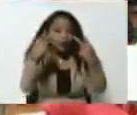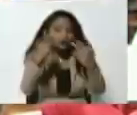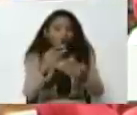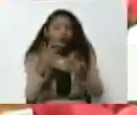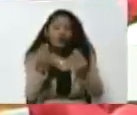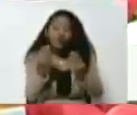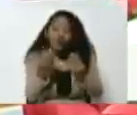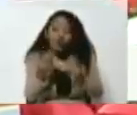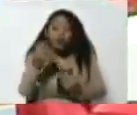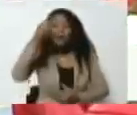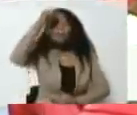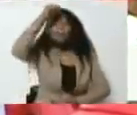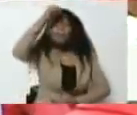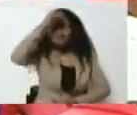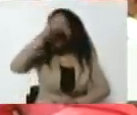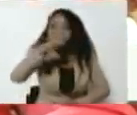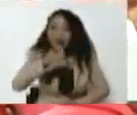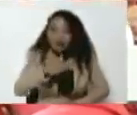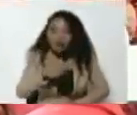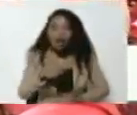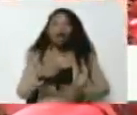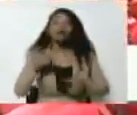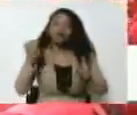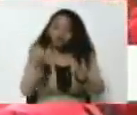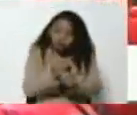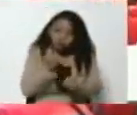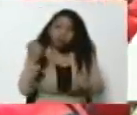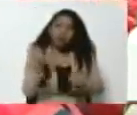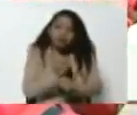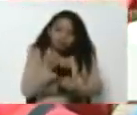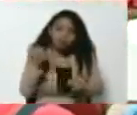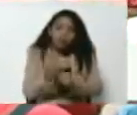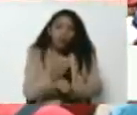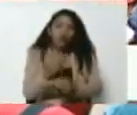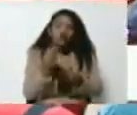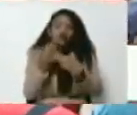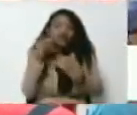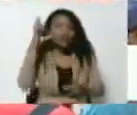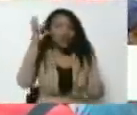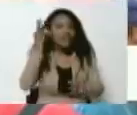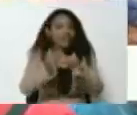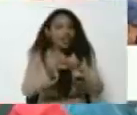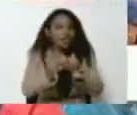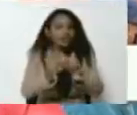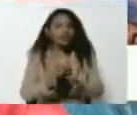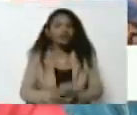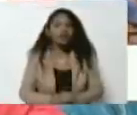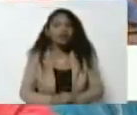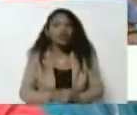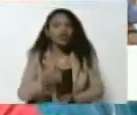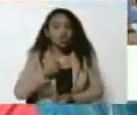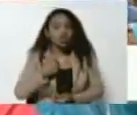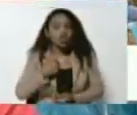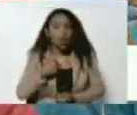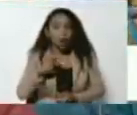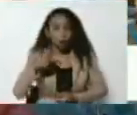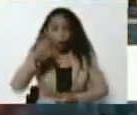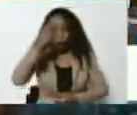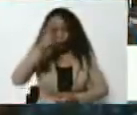mucha paciencia y perseverancia, con mucha fe, fe, yo soy un hombre de